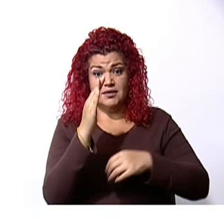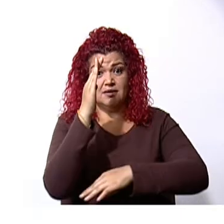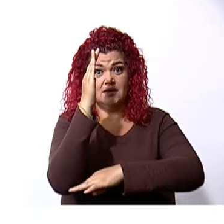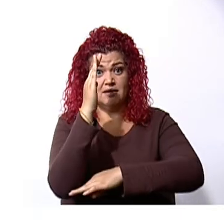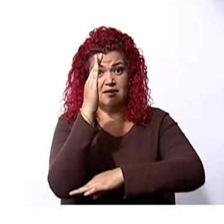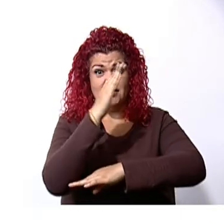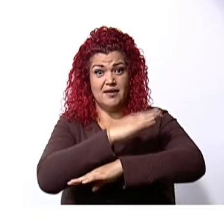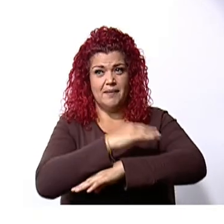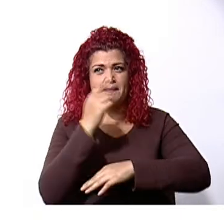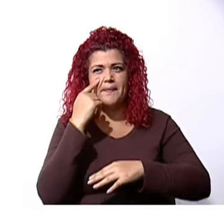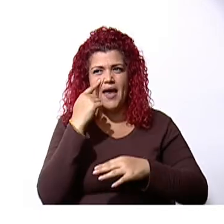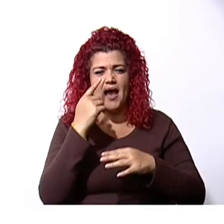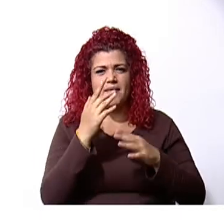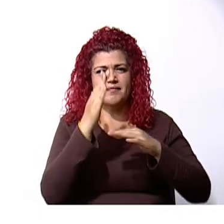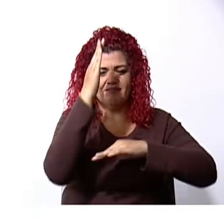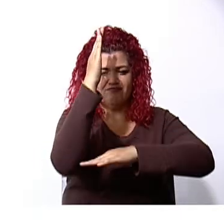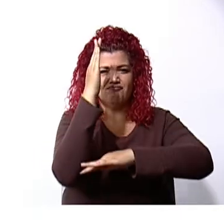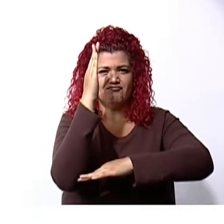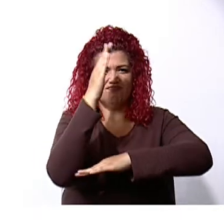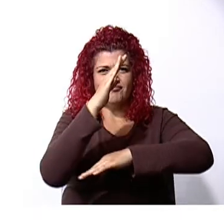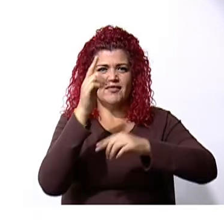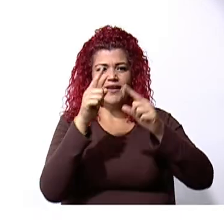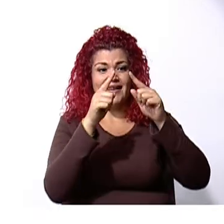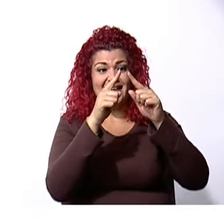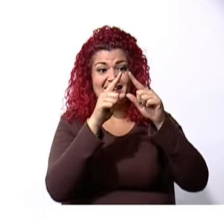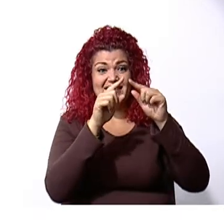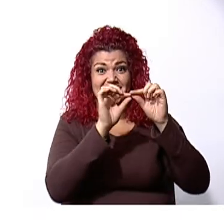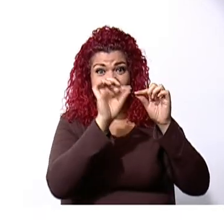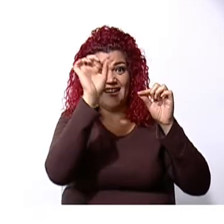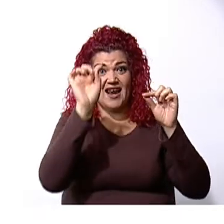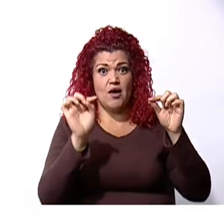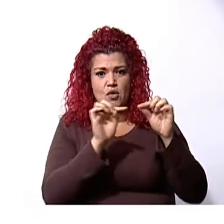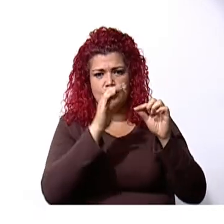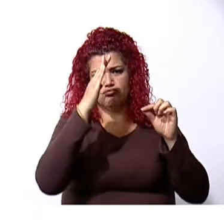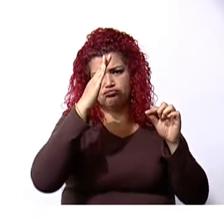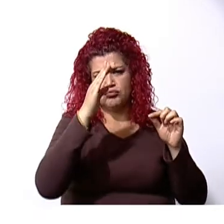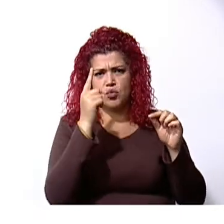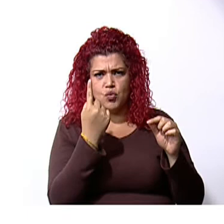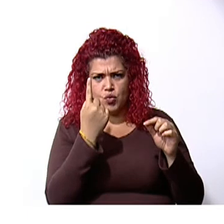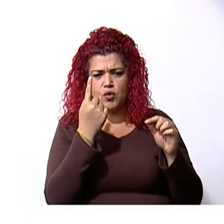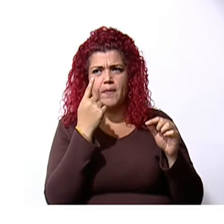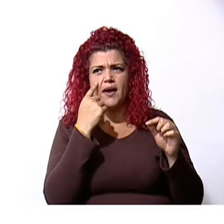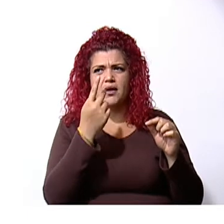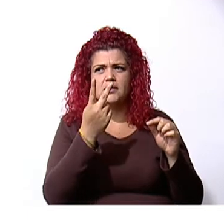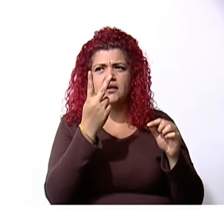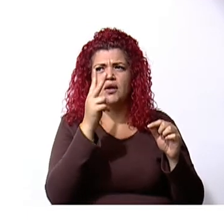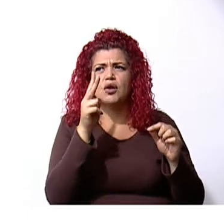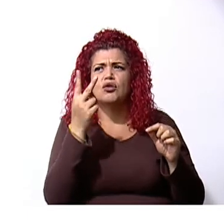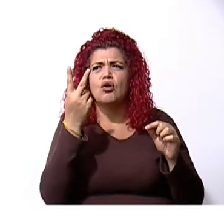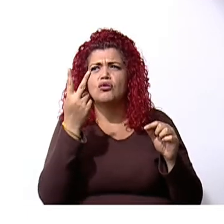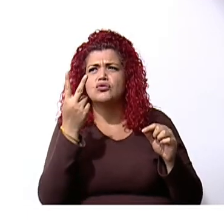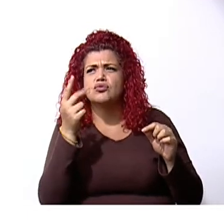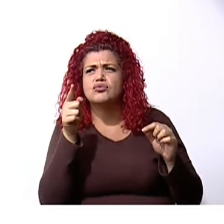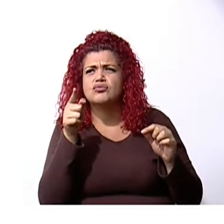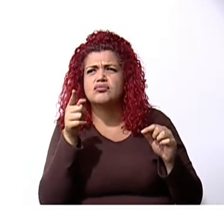1? Observen el lado del triángulo 1 y el 2. A ver, ¿qué relación